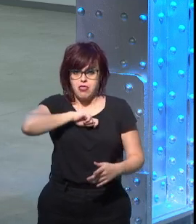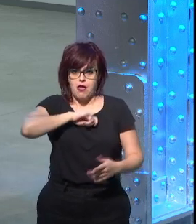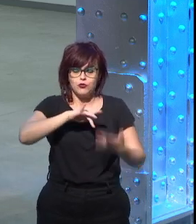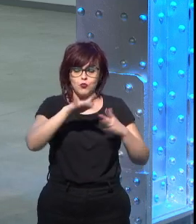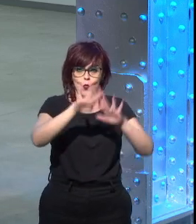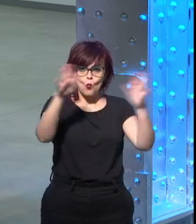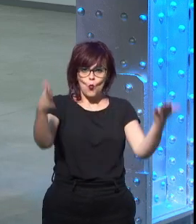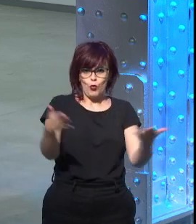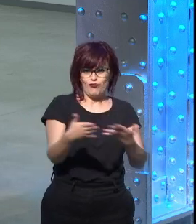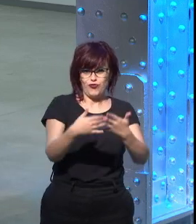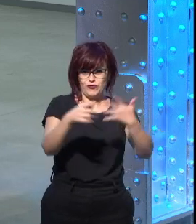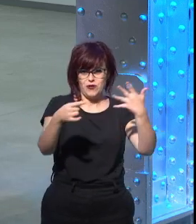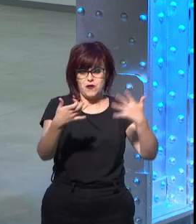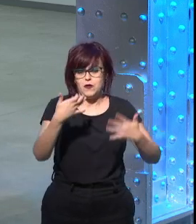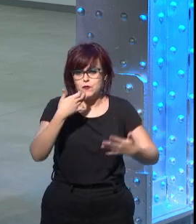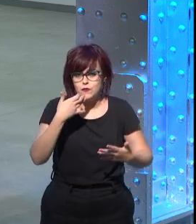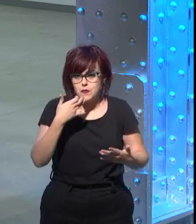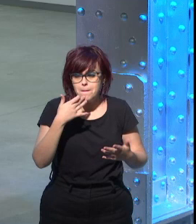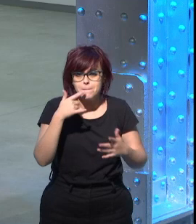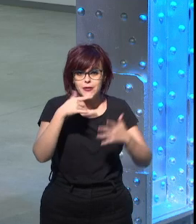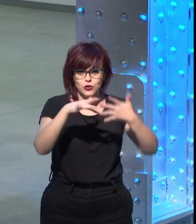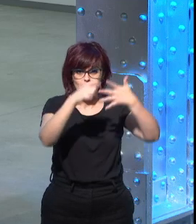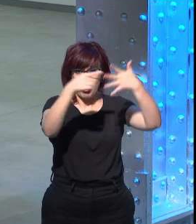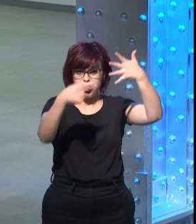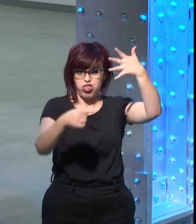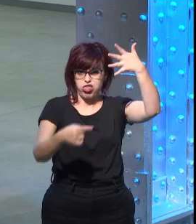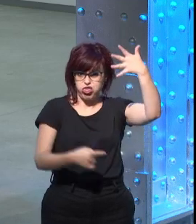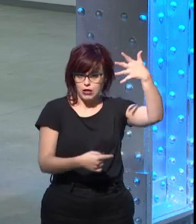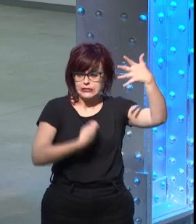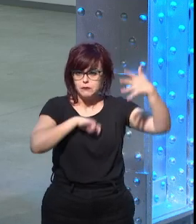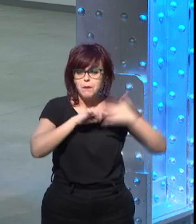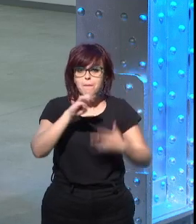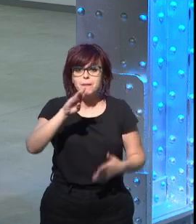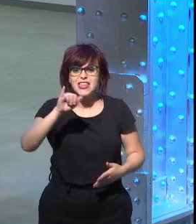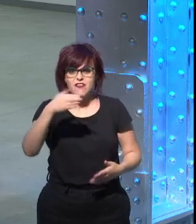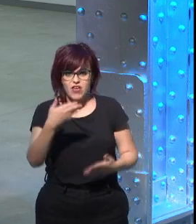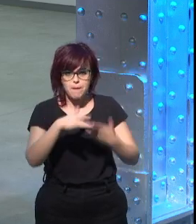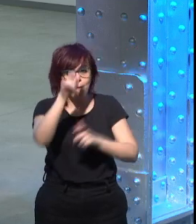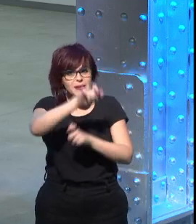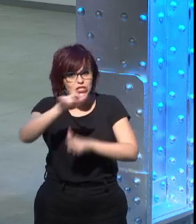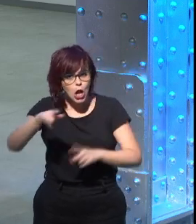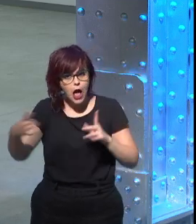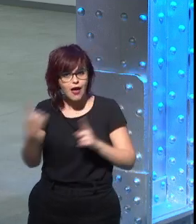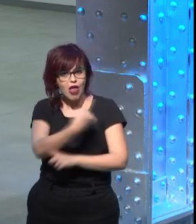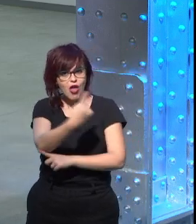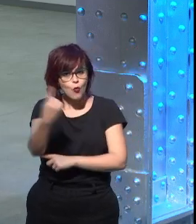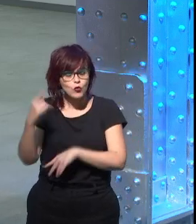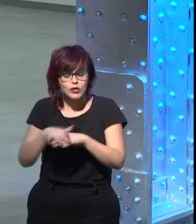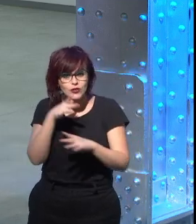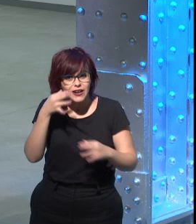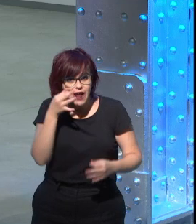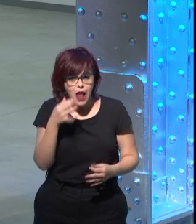mundo, estamos por detrás de donde nos correspondería en PIB per cápita y donde nos corresponde